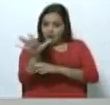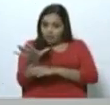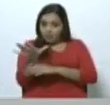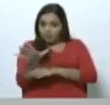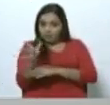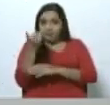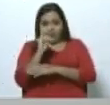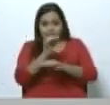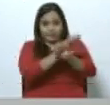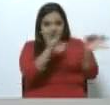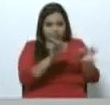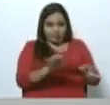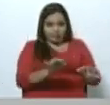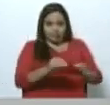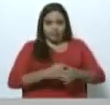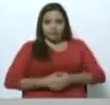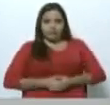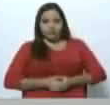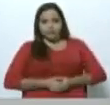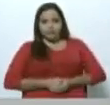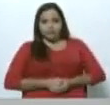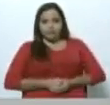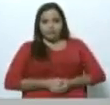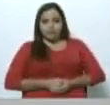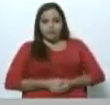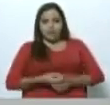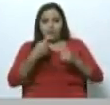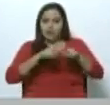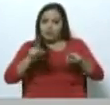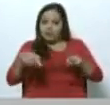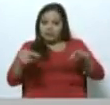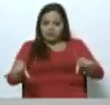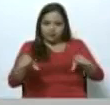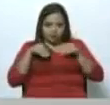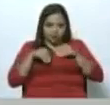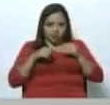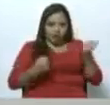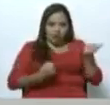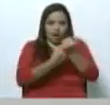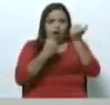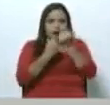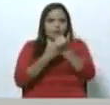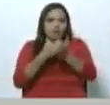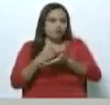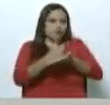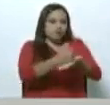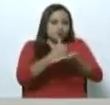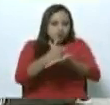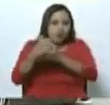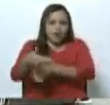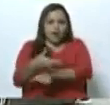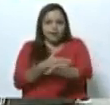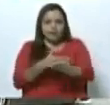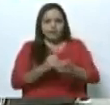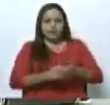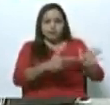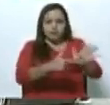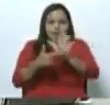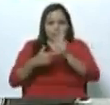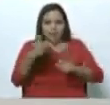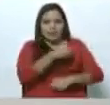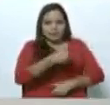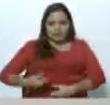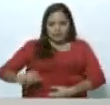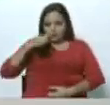dedo. Nuestra posición, además del reconocimiento de apoyo a lo allí expresado por nuestro compañero presidente Nicolás